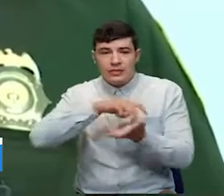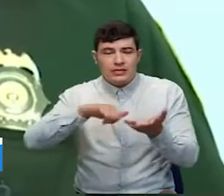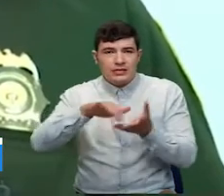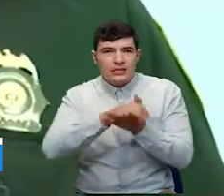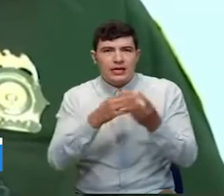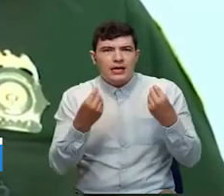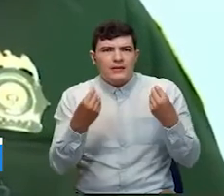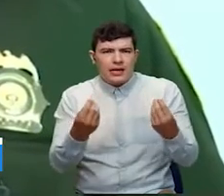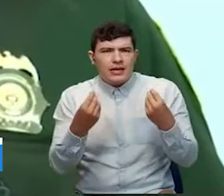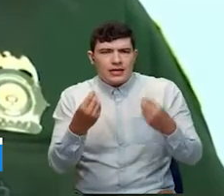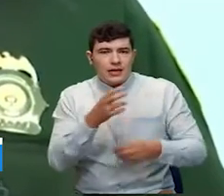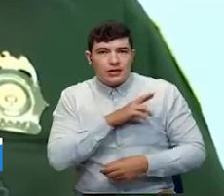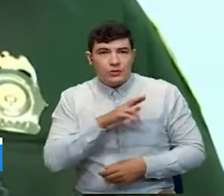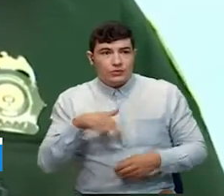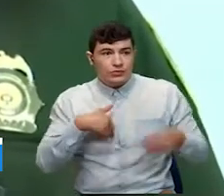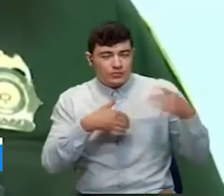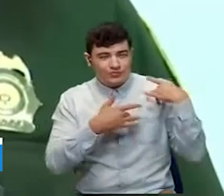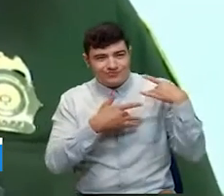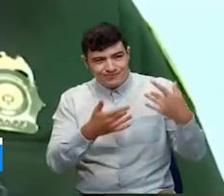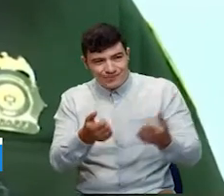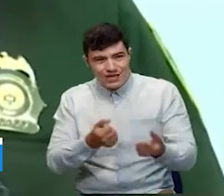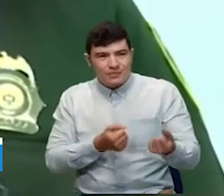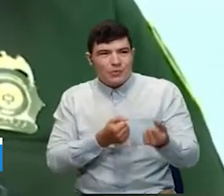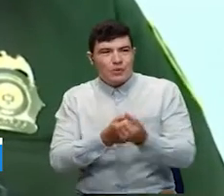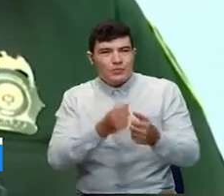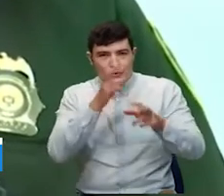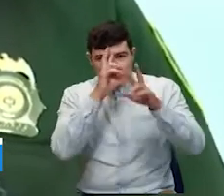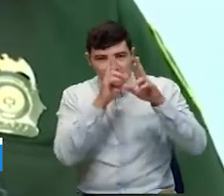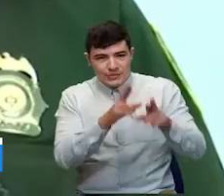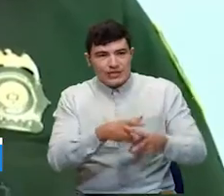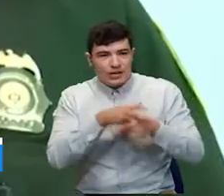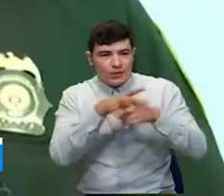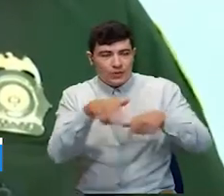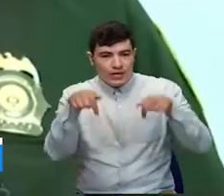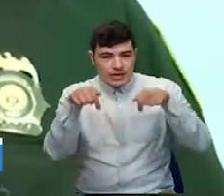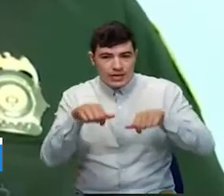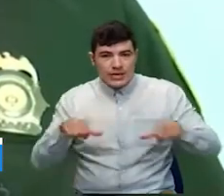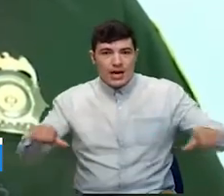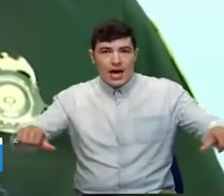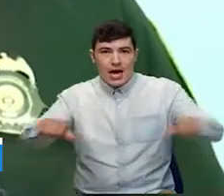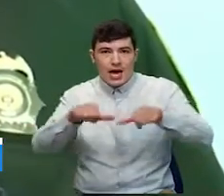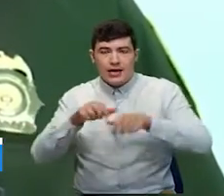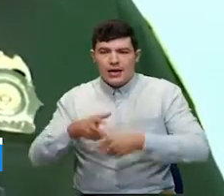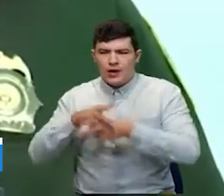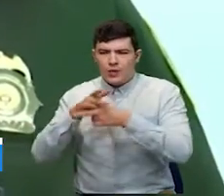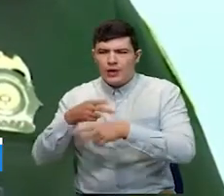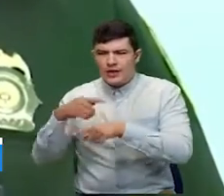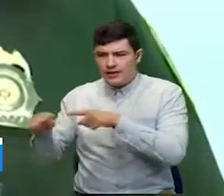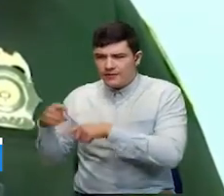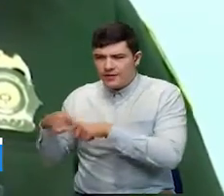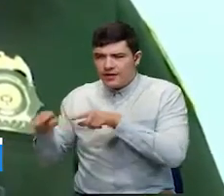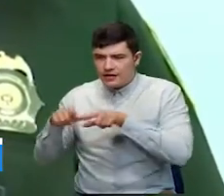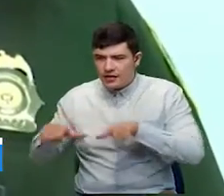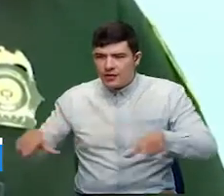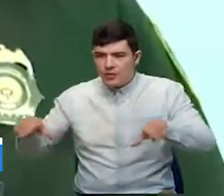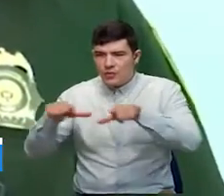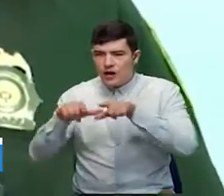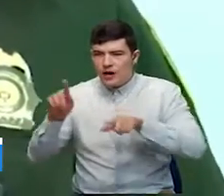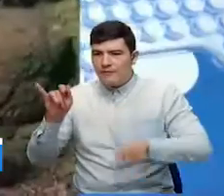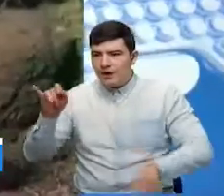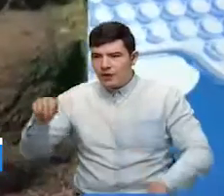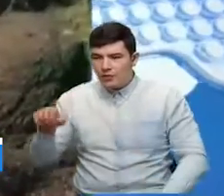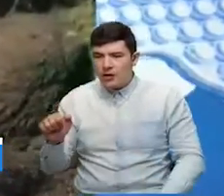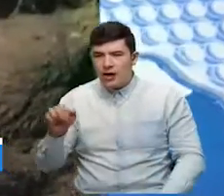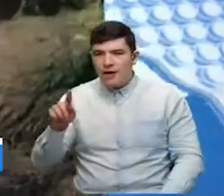para que contribuyamos a respetar, preservar esta zona importante, cuidando los diferentes lugares de fauna, flora